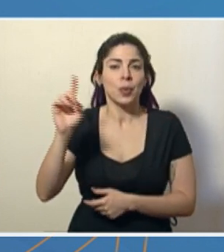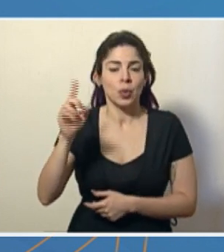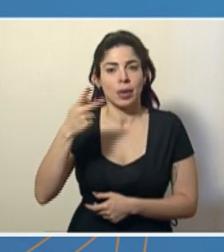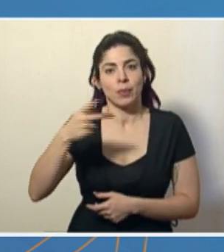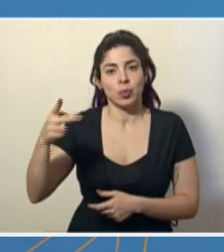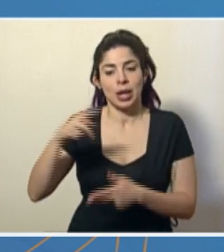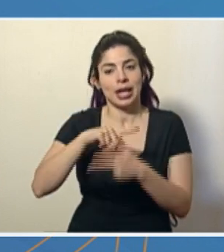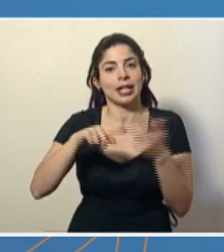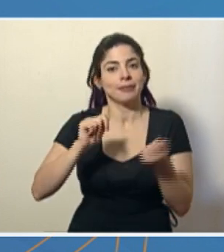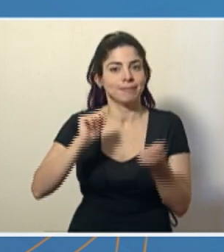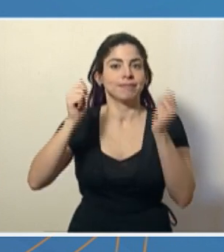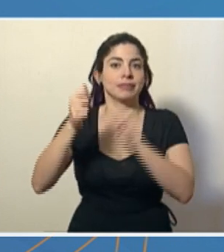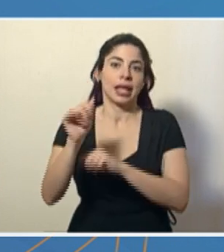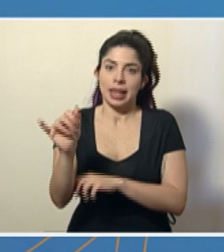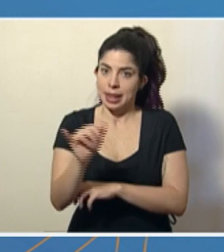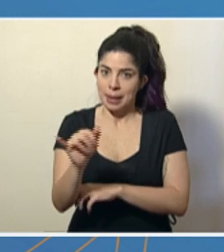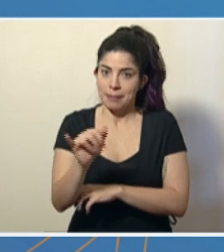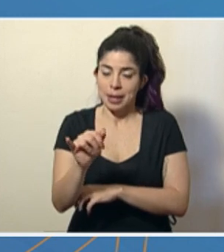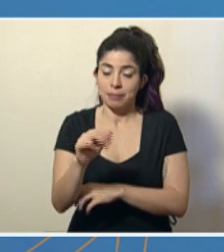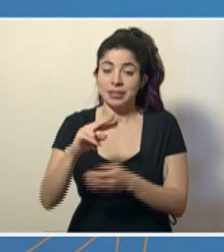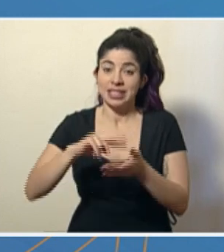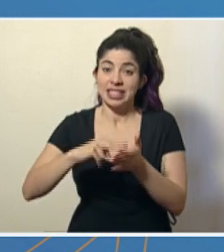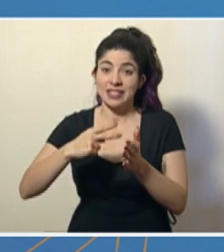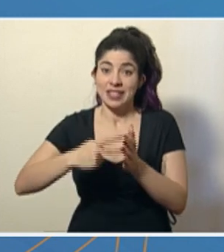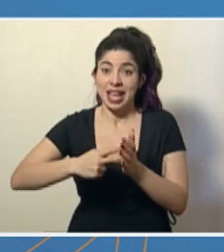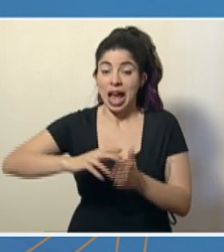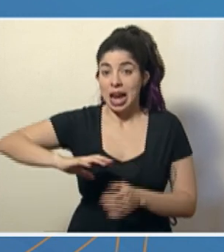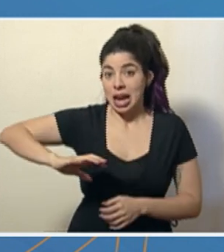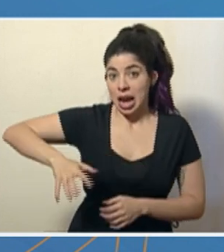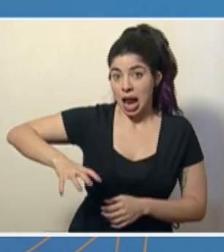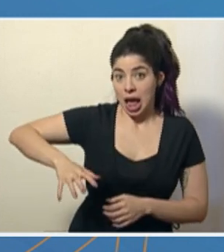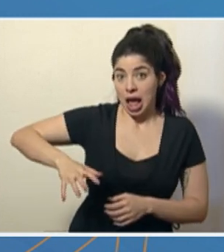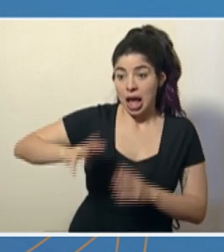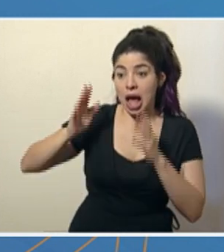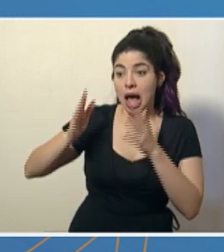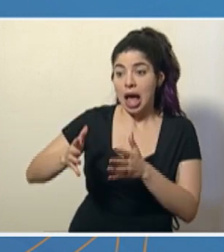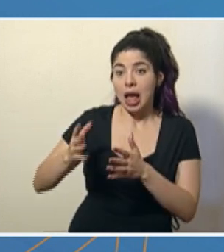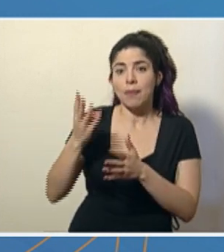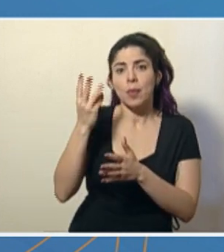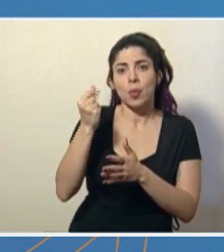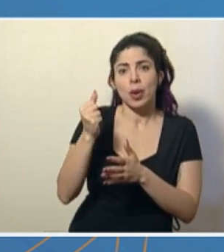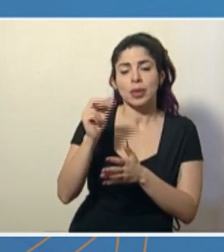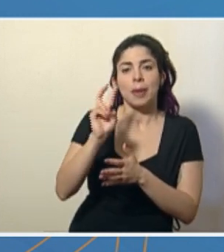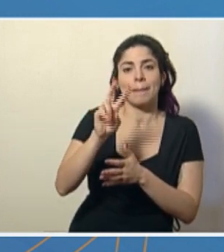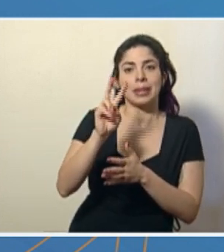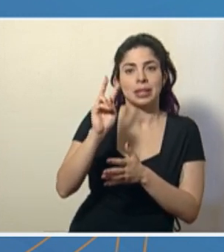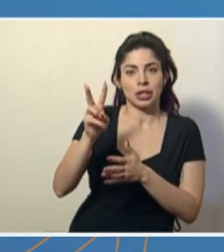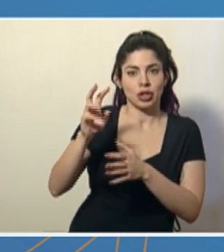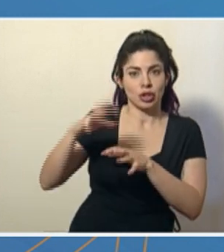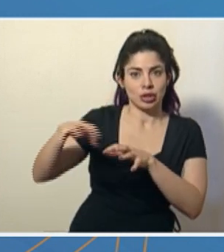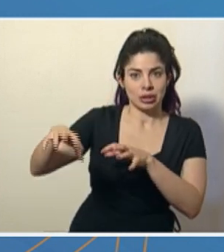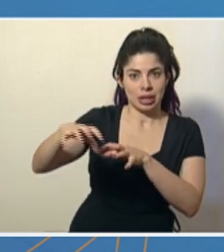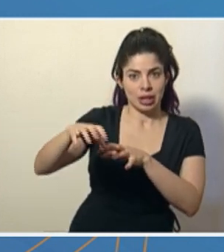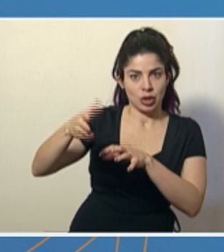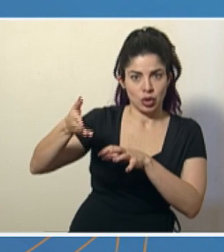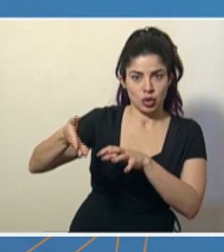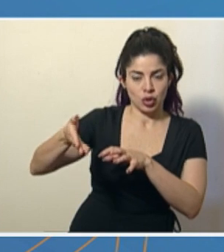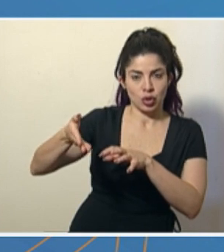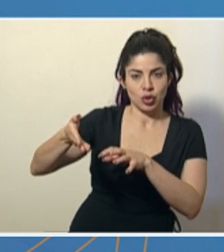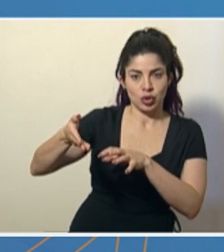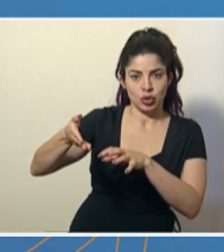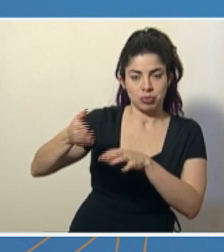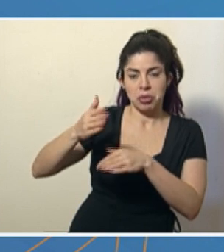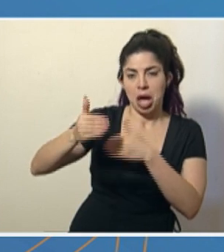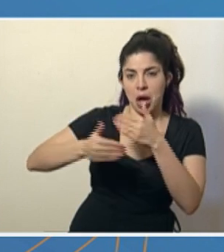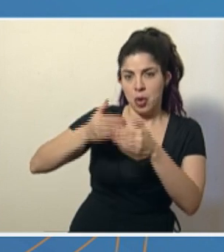Arenas. De modo tal que en alerta naranja quedan 22 cantones